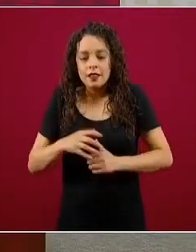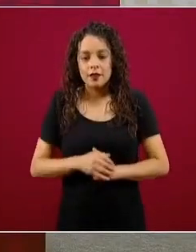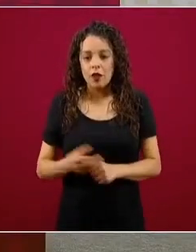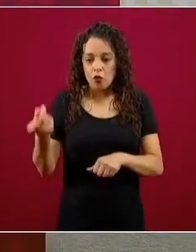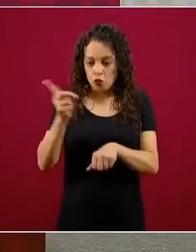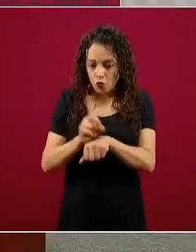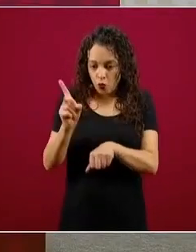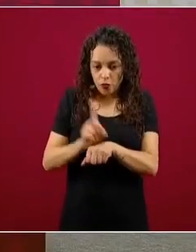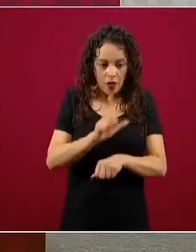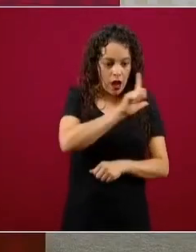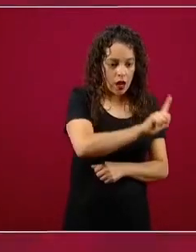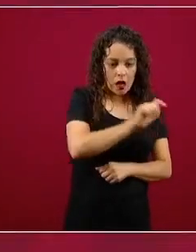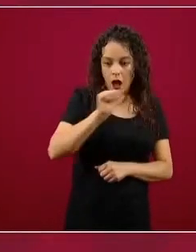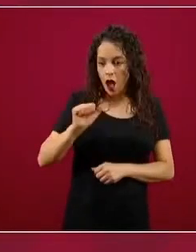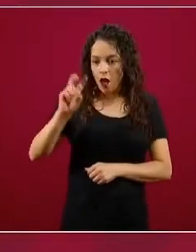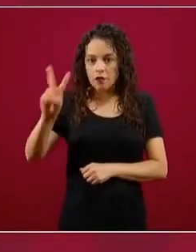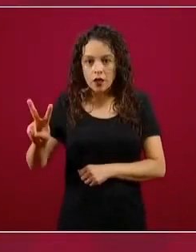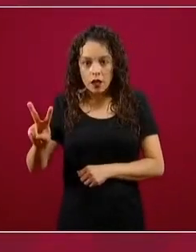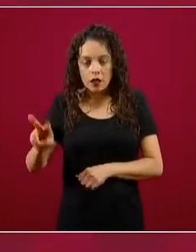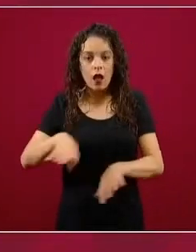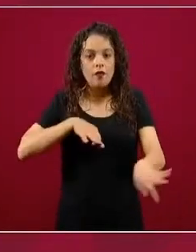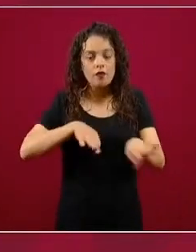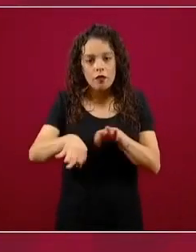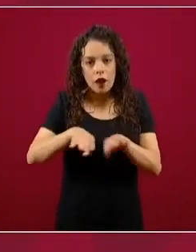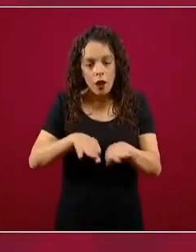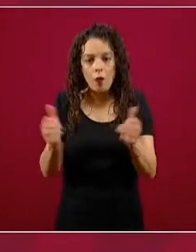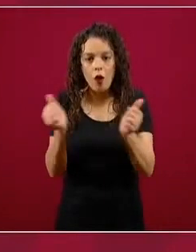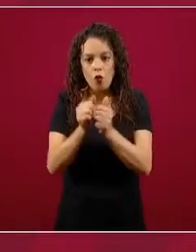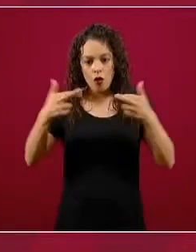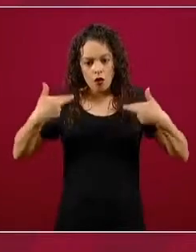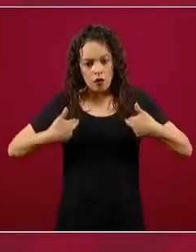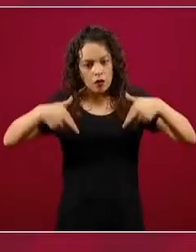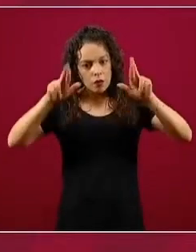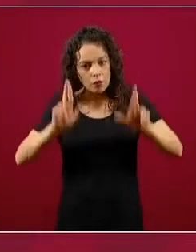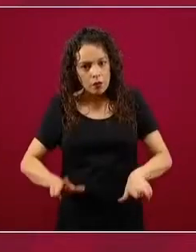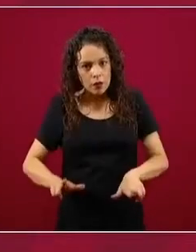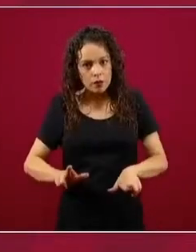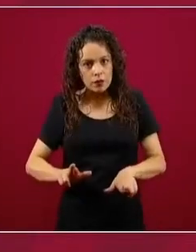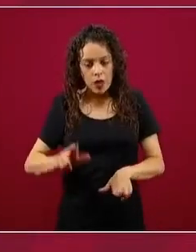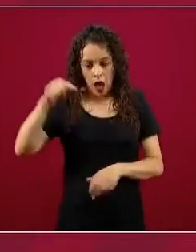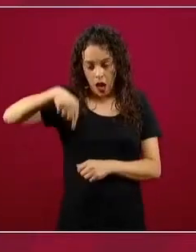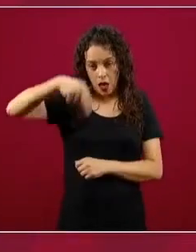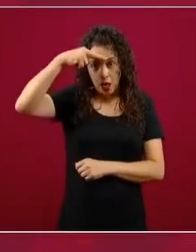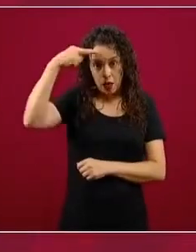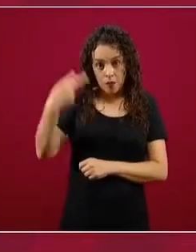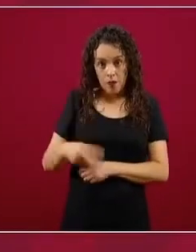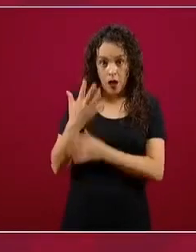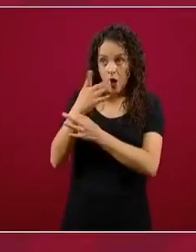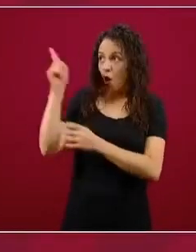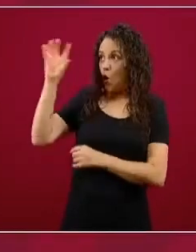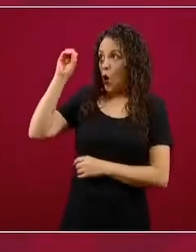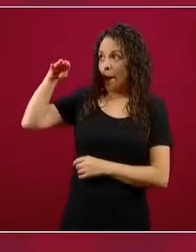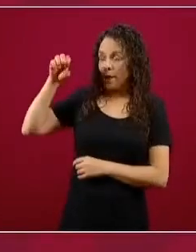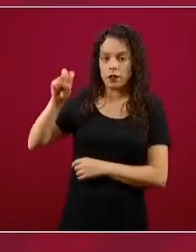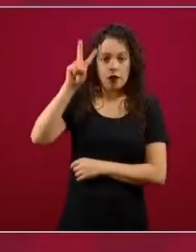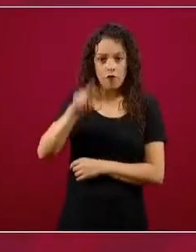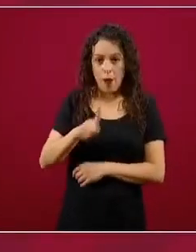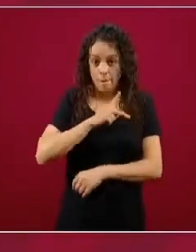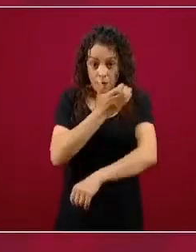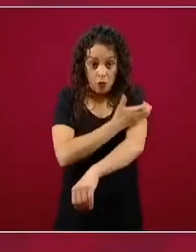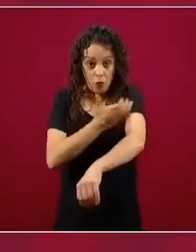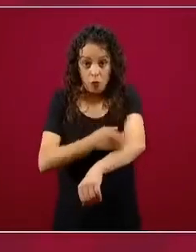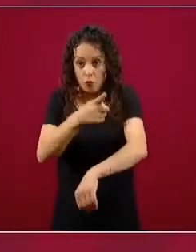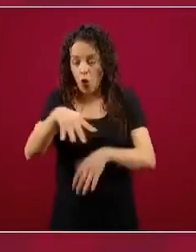viernes, trabajamos con los representantes de la Organización Mundial de la Salud en México, unos colegas estupendos que tienen